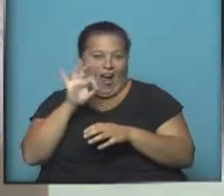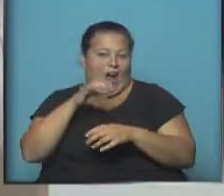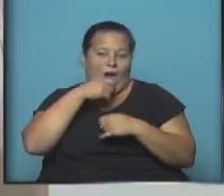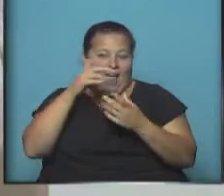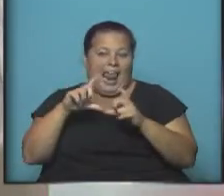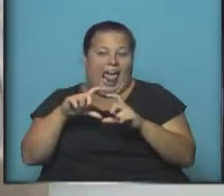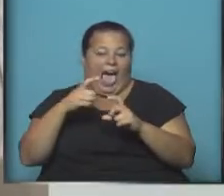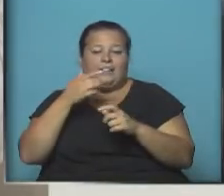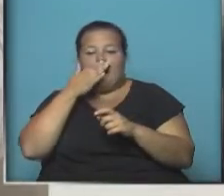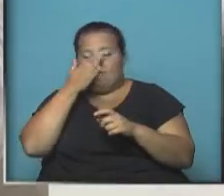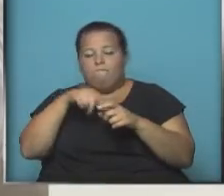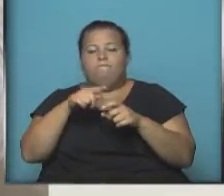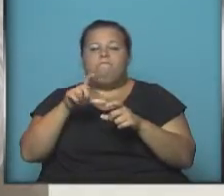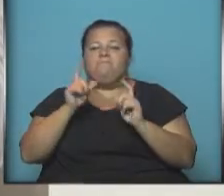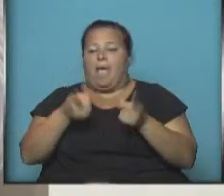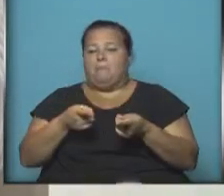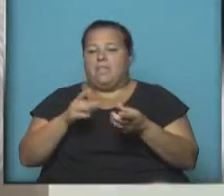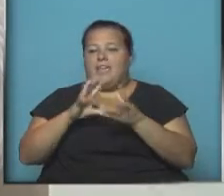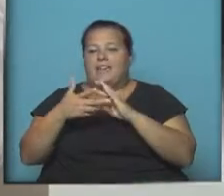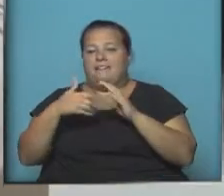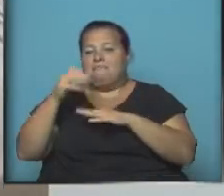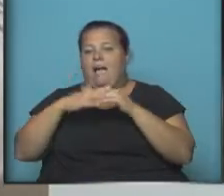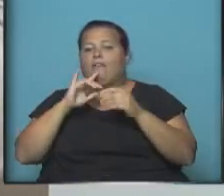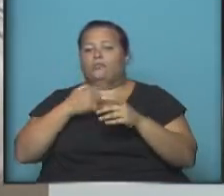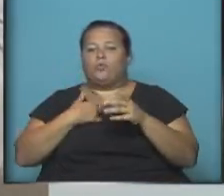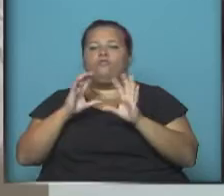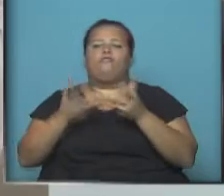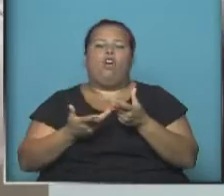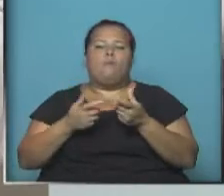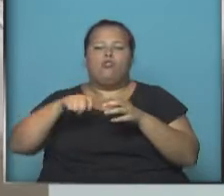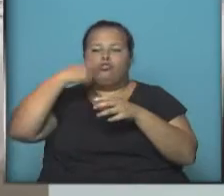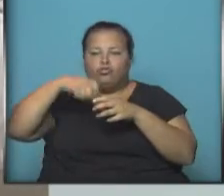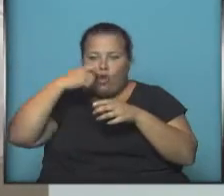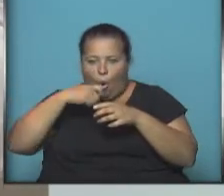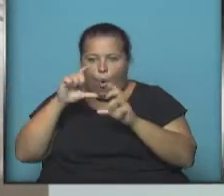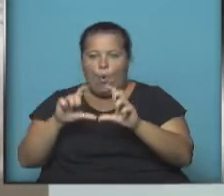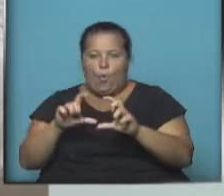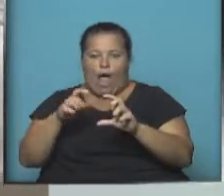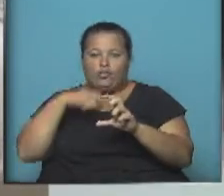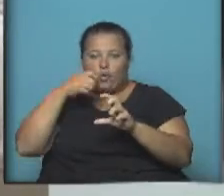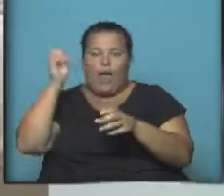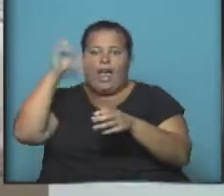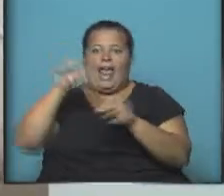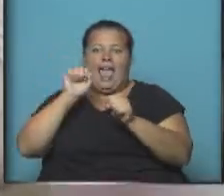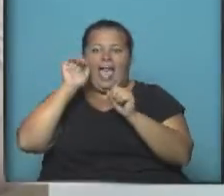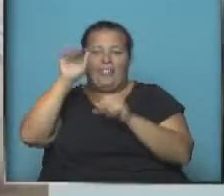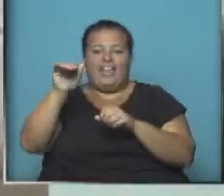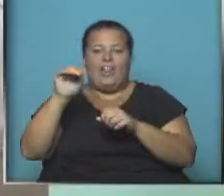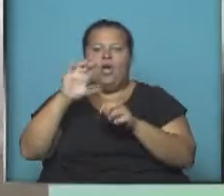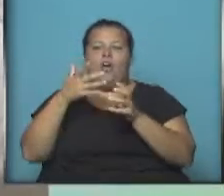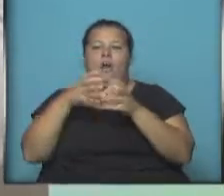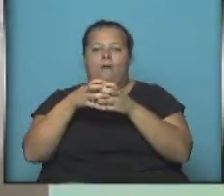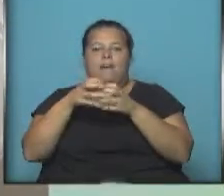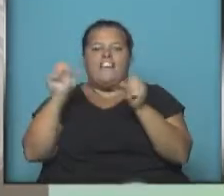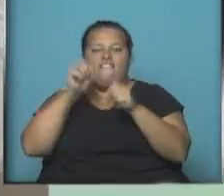sea. O con también una forma casera, armar como con un yogur, un vasito de yogur, poner en la heladera, hacer como un rodillo